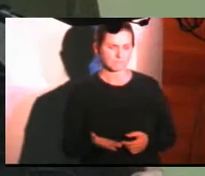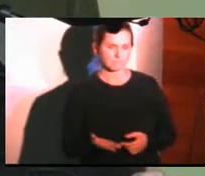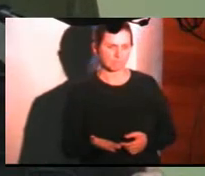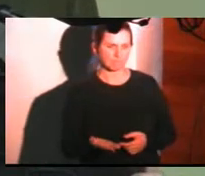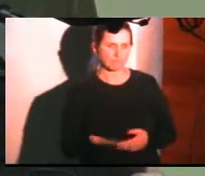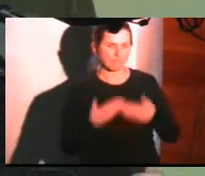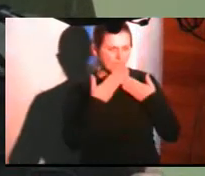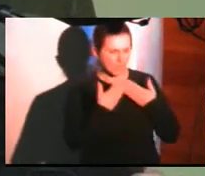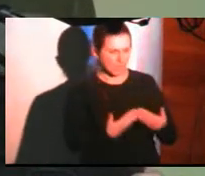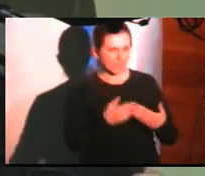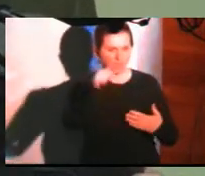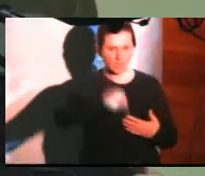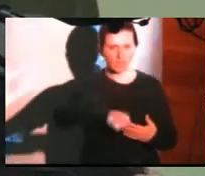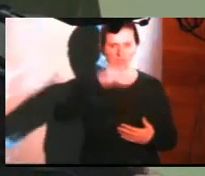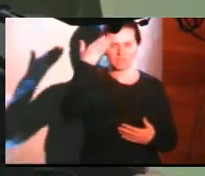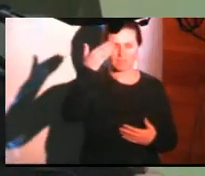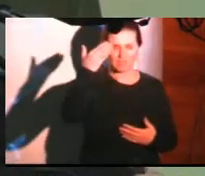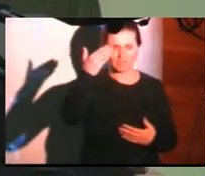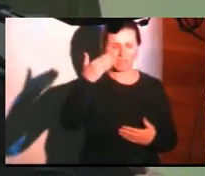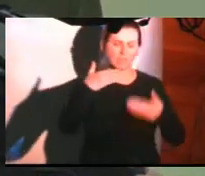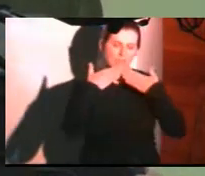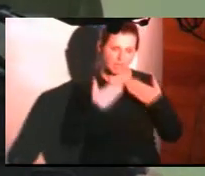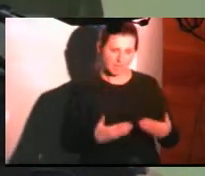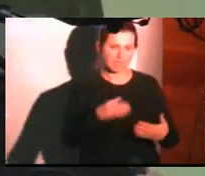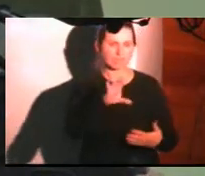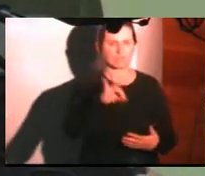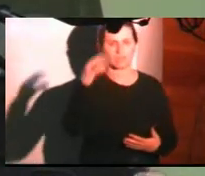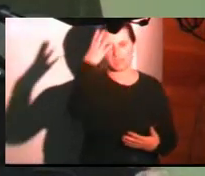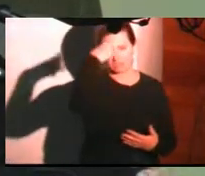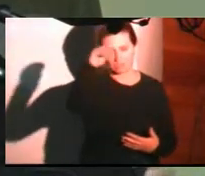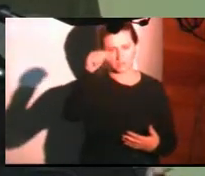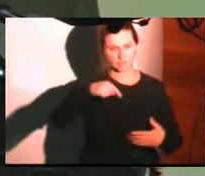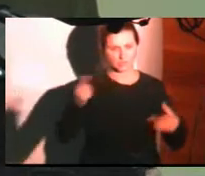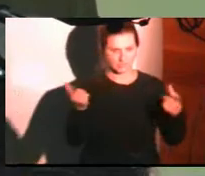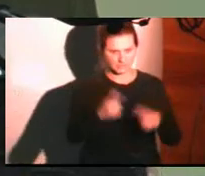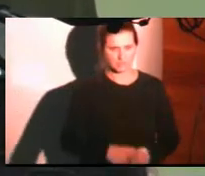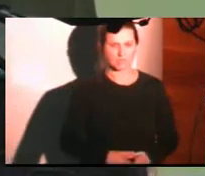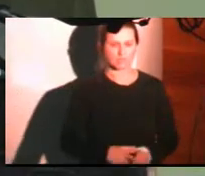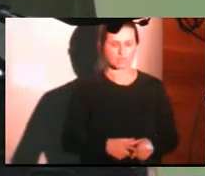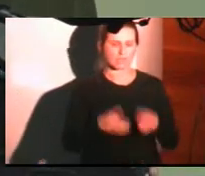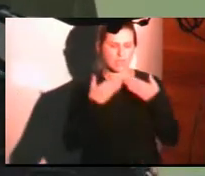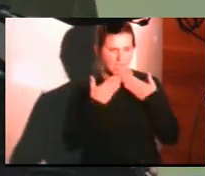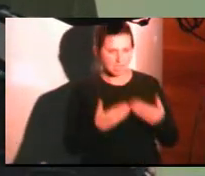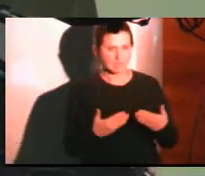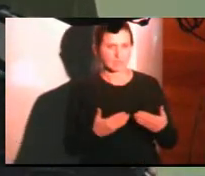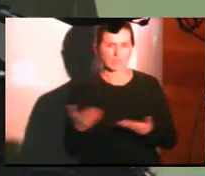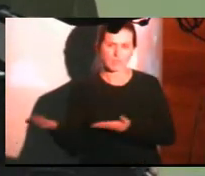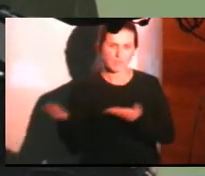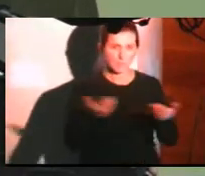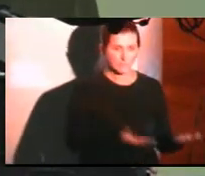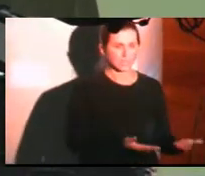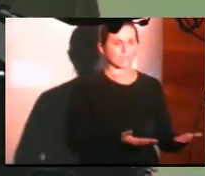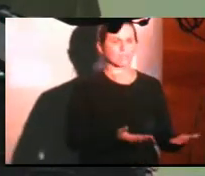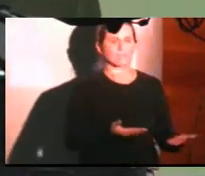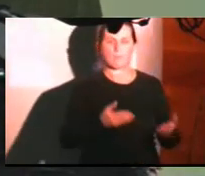que se realicen estos eventos, que elijan Villa La Angostura para esta reunión, Agradezco muchísimo la presencia de ARSAT en